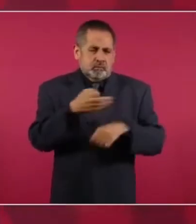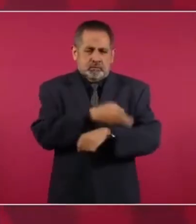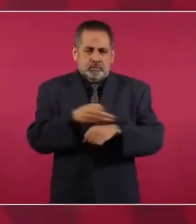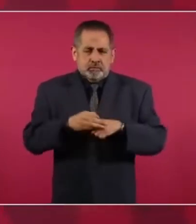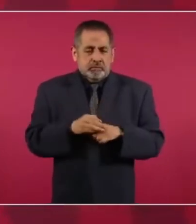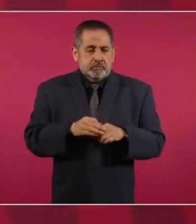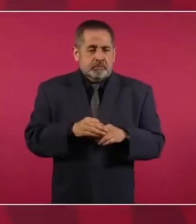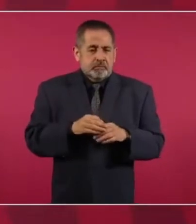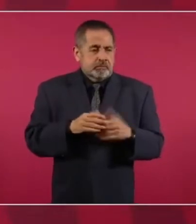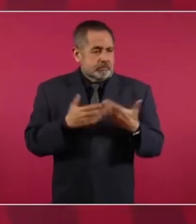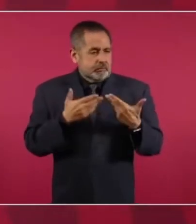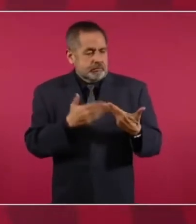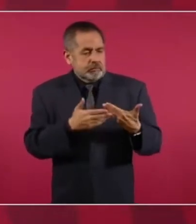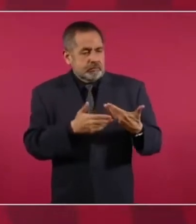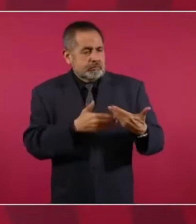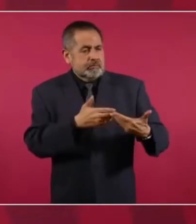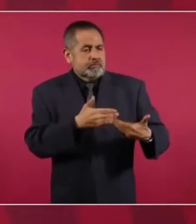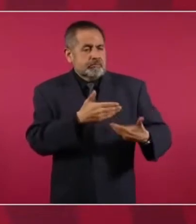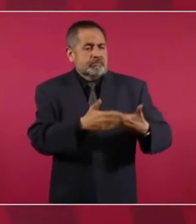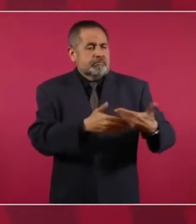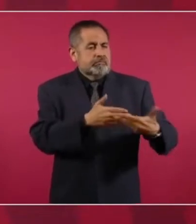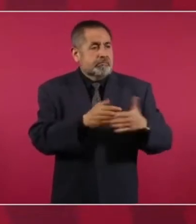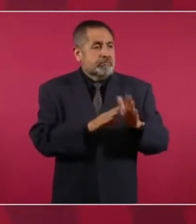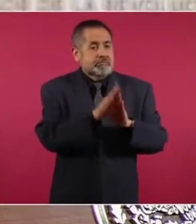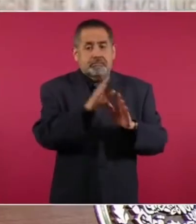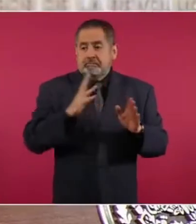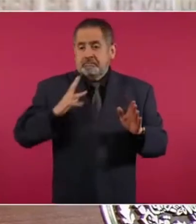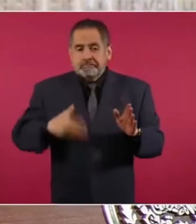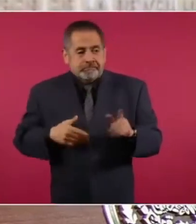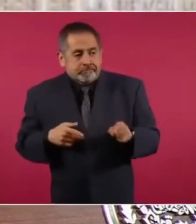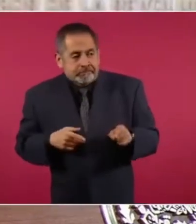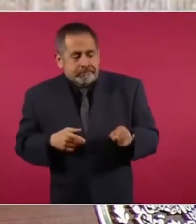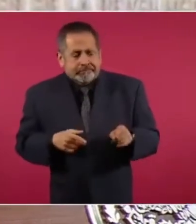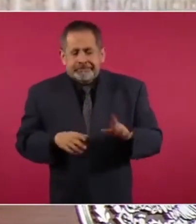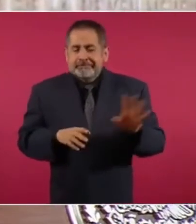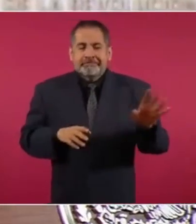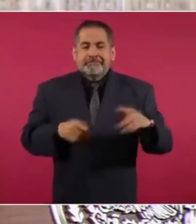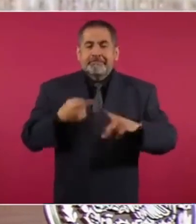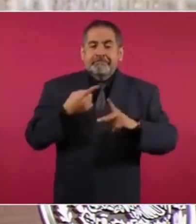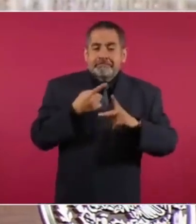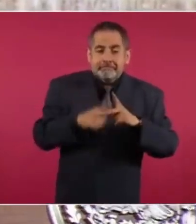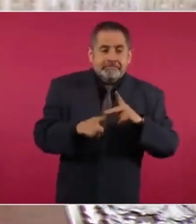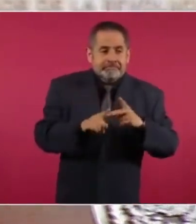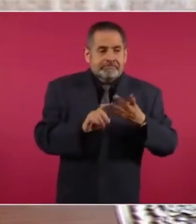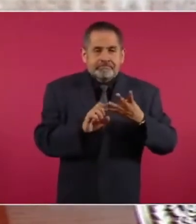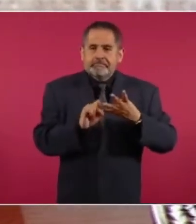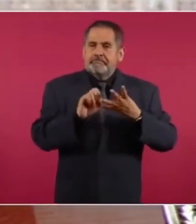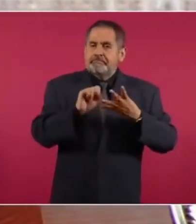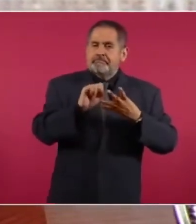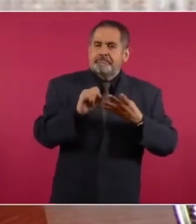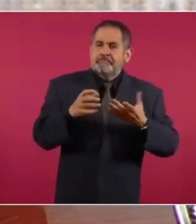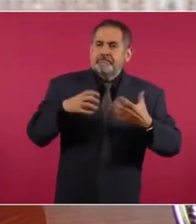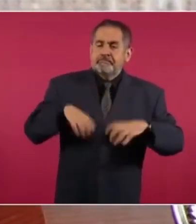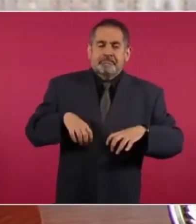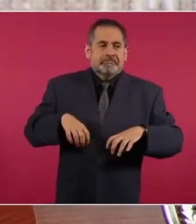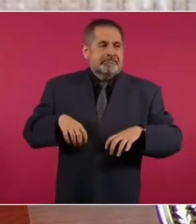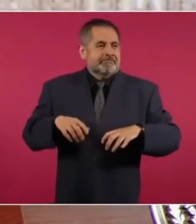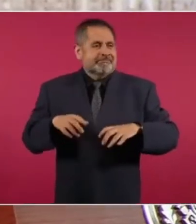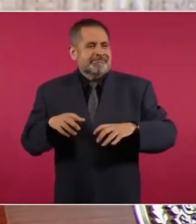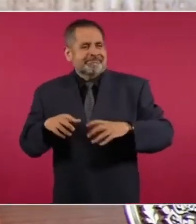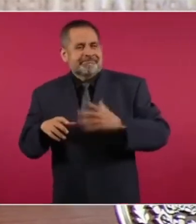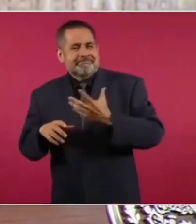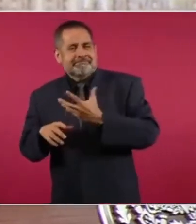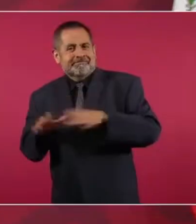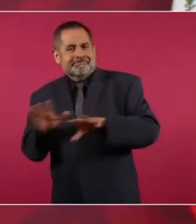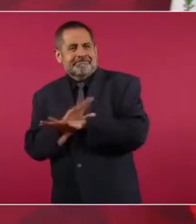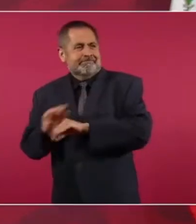cosa que les debería dar mucho orgullo, pero nada más empiezan a escalar y vámonos a